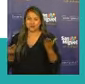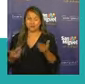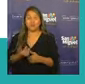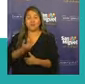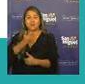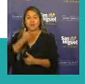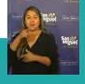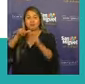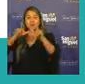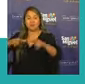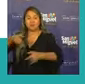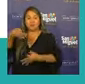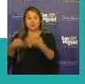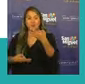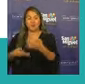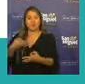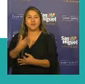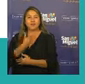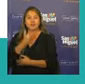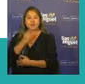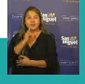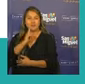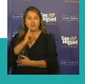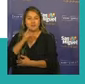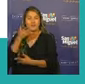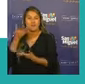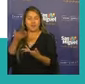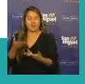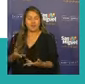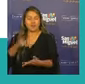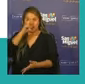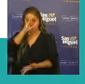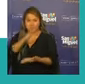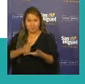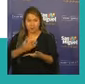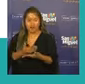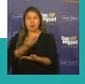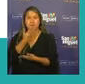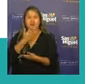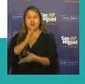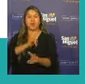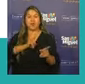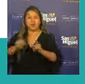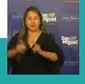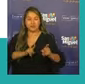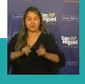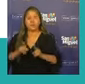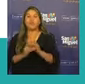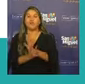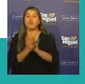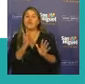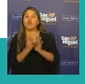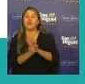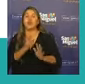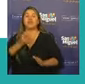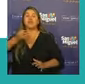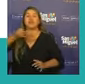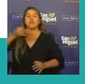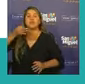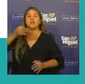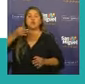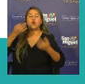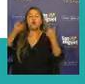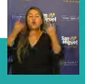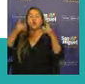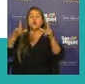dirección jurídica, que tiene un plan de mejora de gestión, que son las ferias jurídicas, que